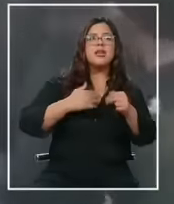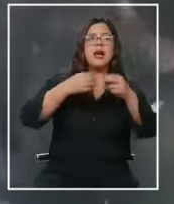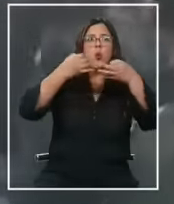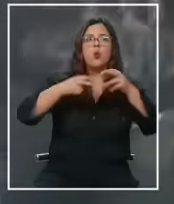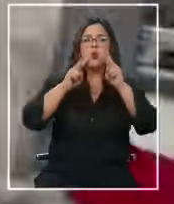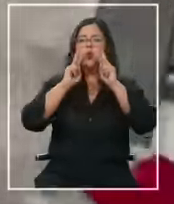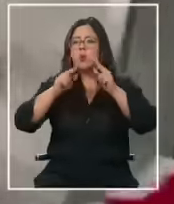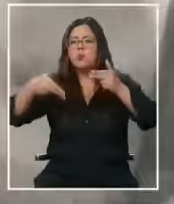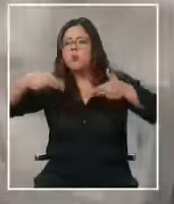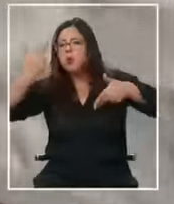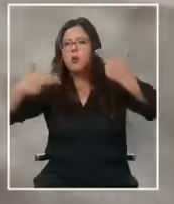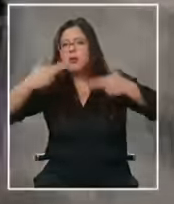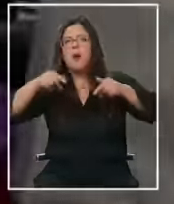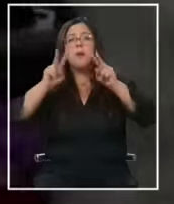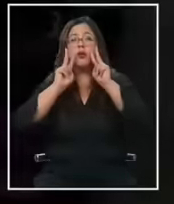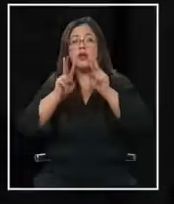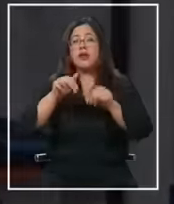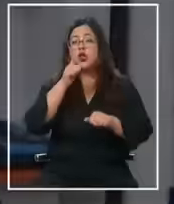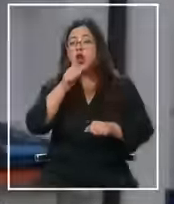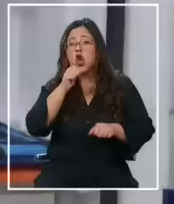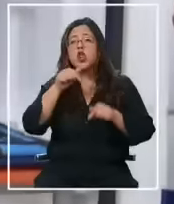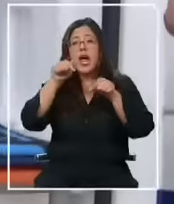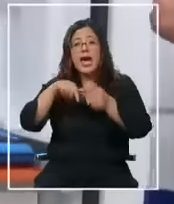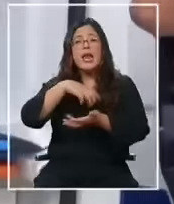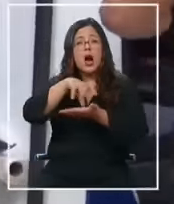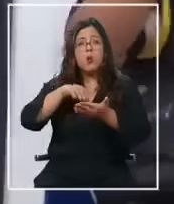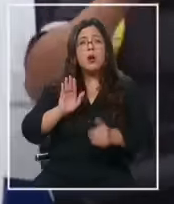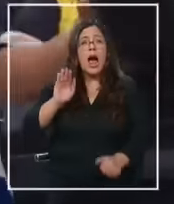que hoy se ve a diario en Alto Hospicio.